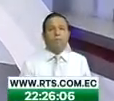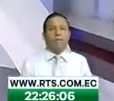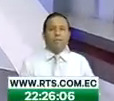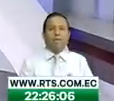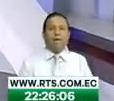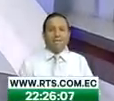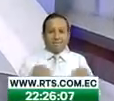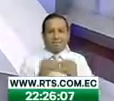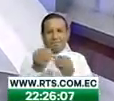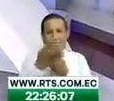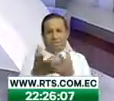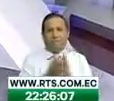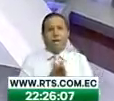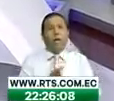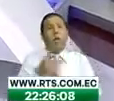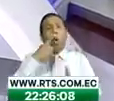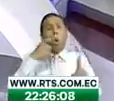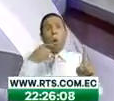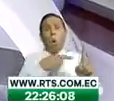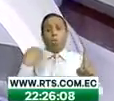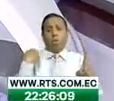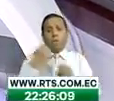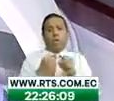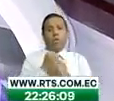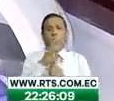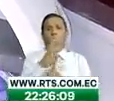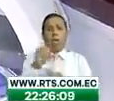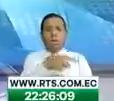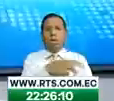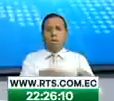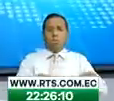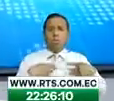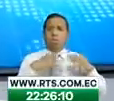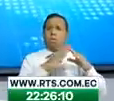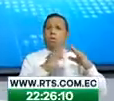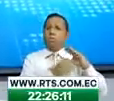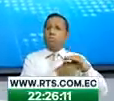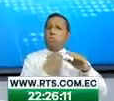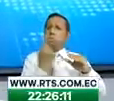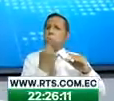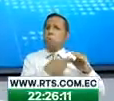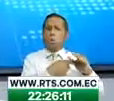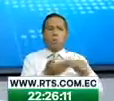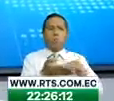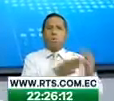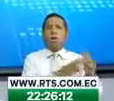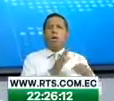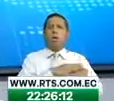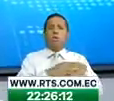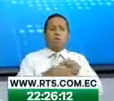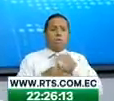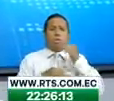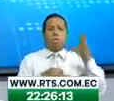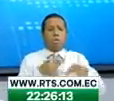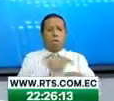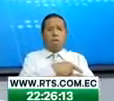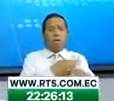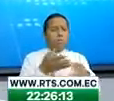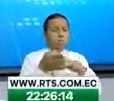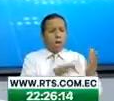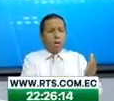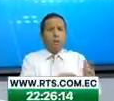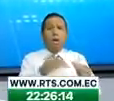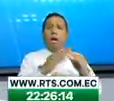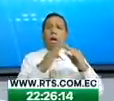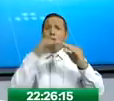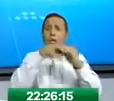Para contarles que el cadáver de un hombre de 40 años que vivía solo y quien murió de COVID-19 pasó más de 15 horas en la sala de una vivienda en